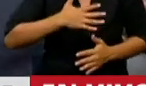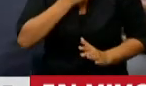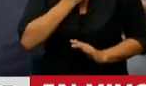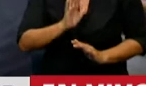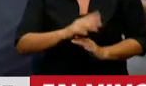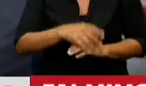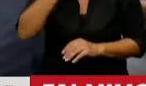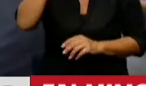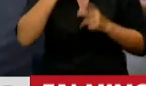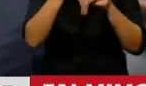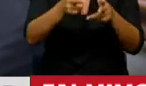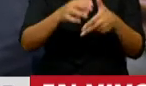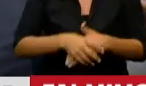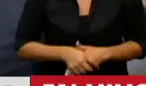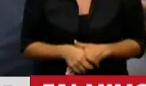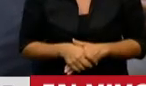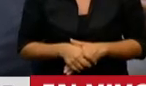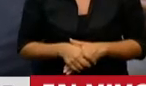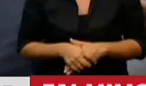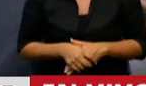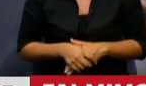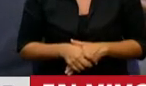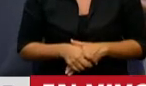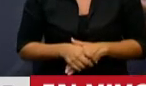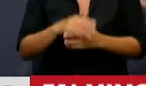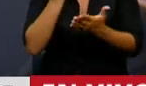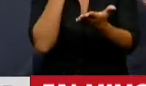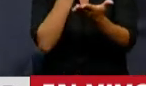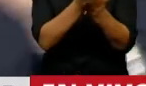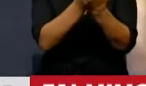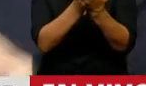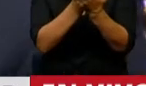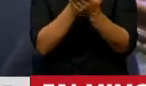finalizar con una apelación que